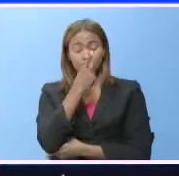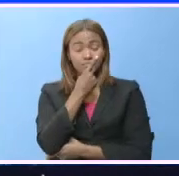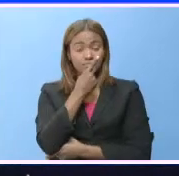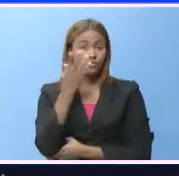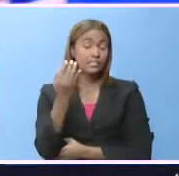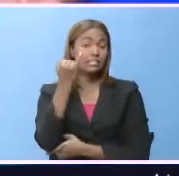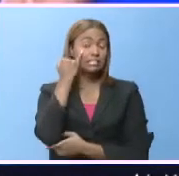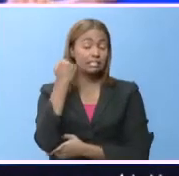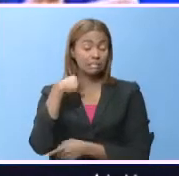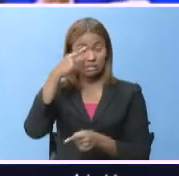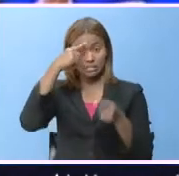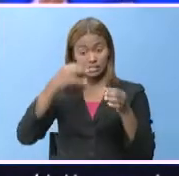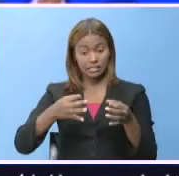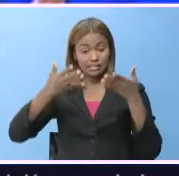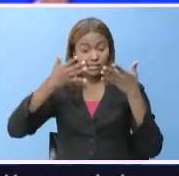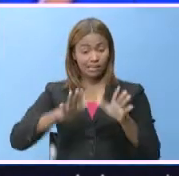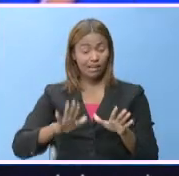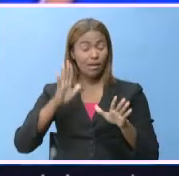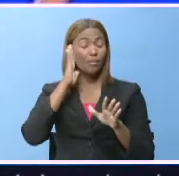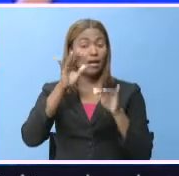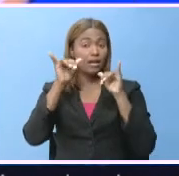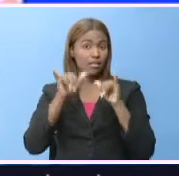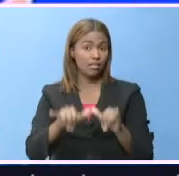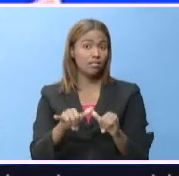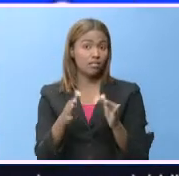si decidimos ya que se va a quedar